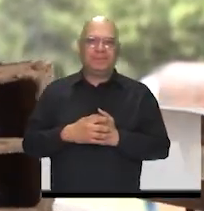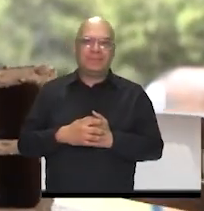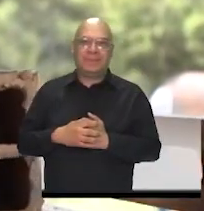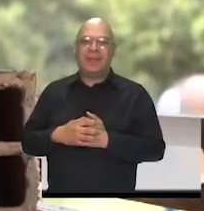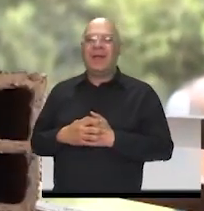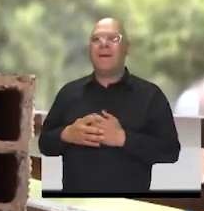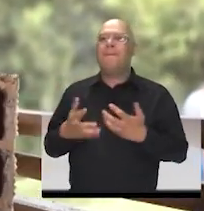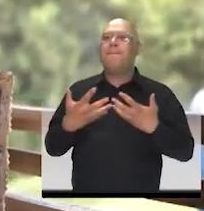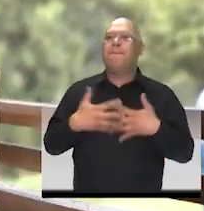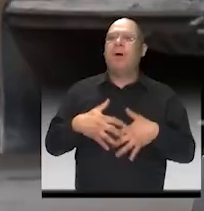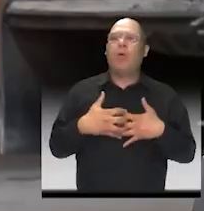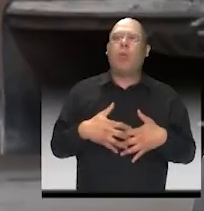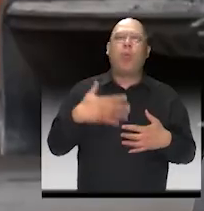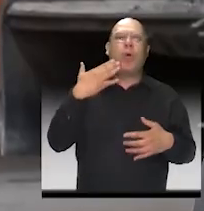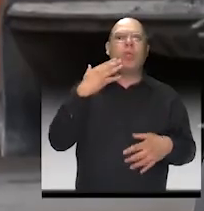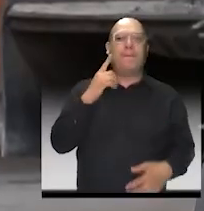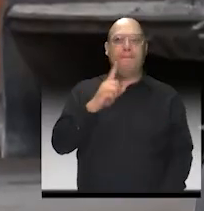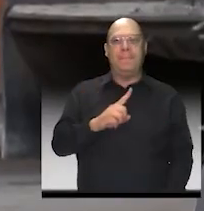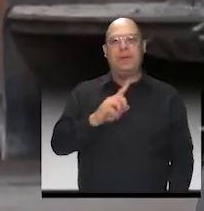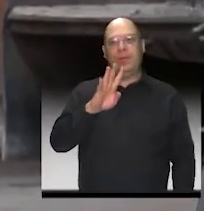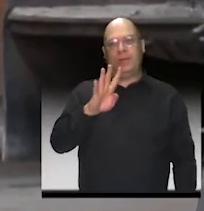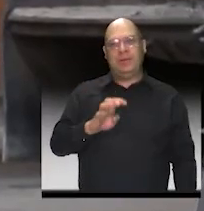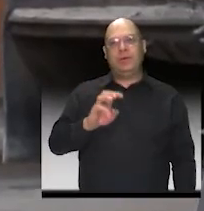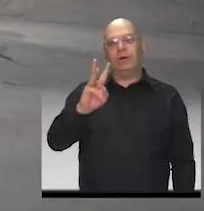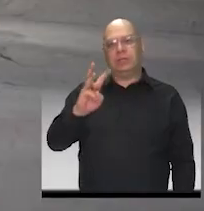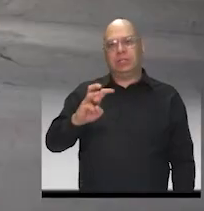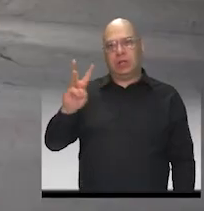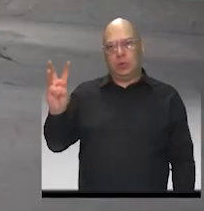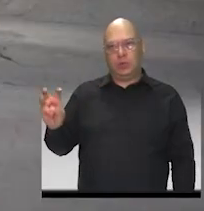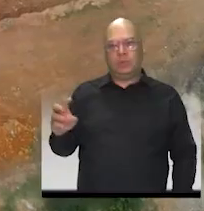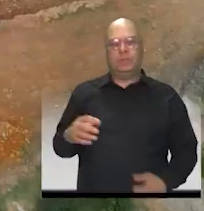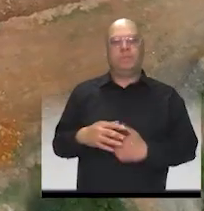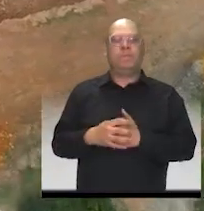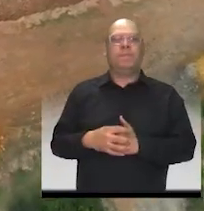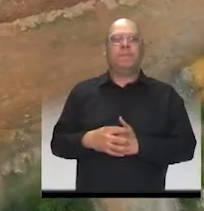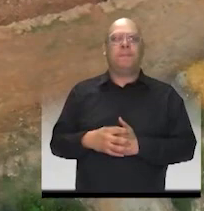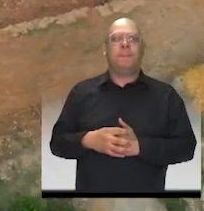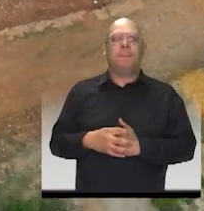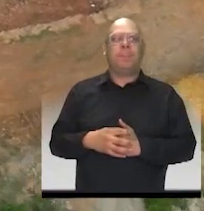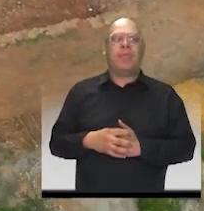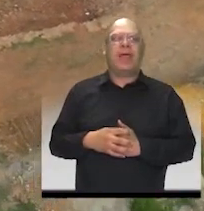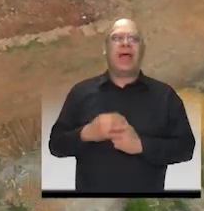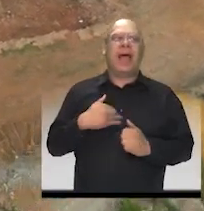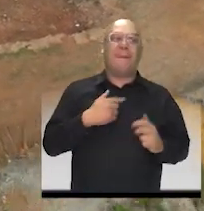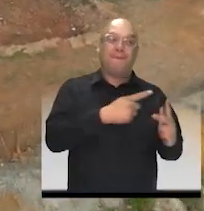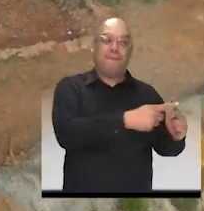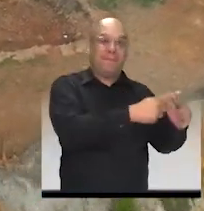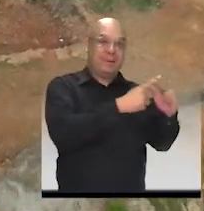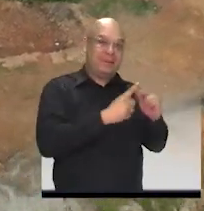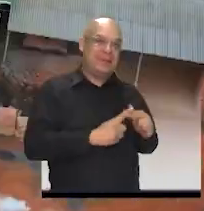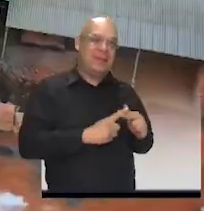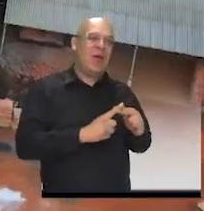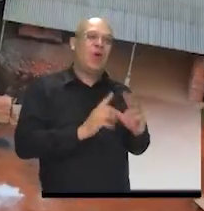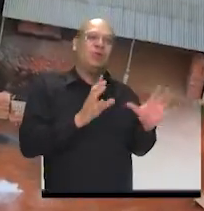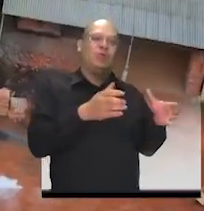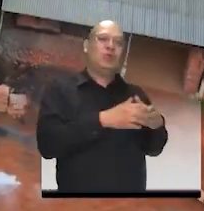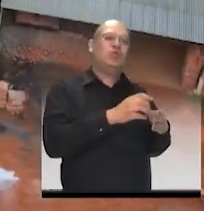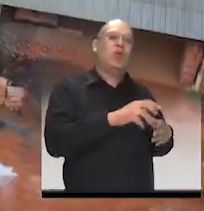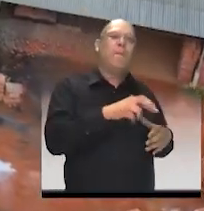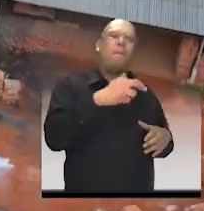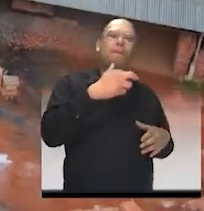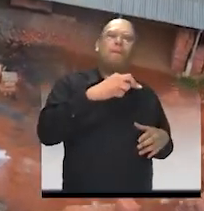comenzó a funcionar en el año 1988. Comenzamos con un préstamo de la Corporación Financiera